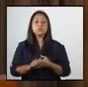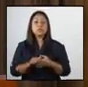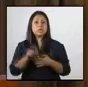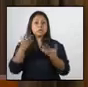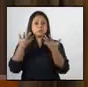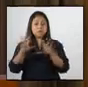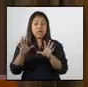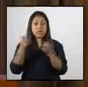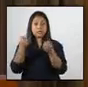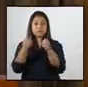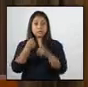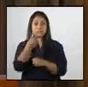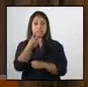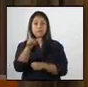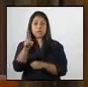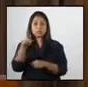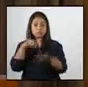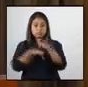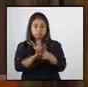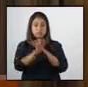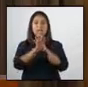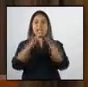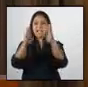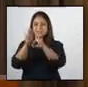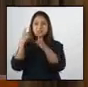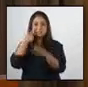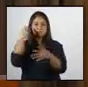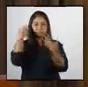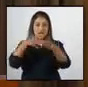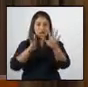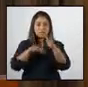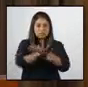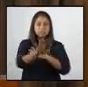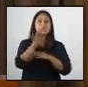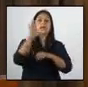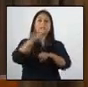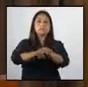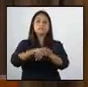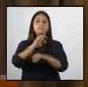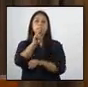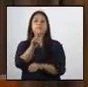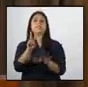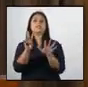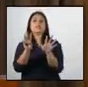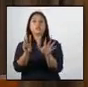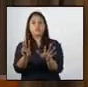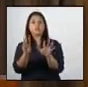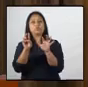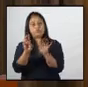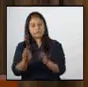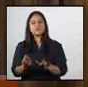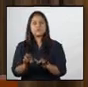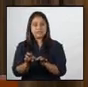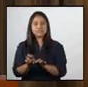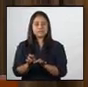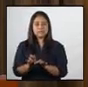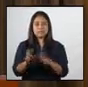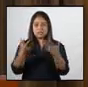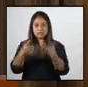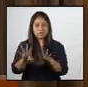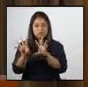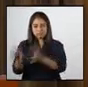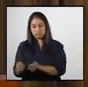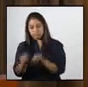hecho 31 allanamientos que han representado al tener a 28 personas aprendidas y que fueron ya